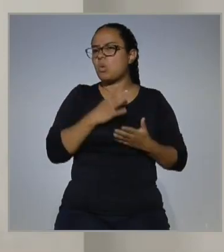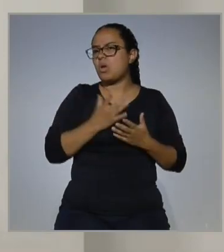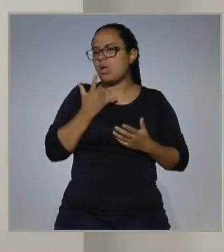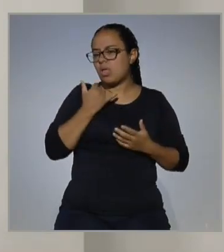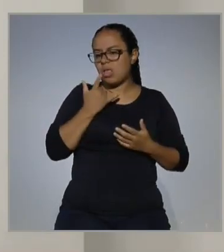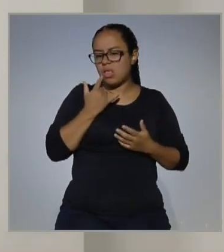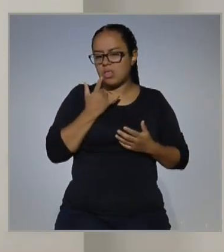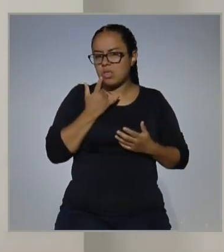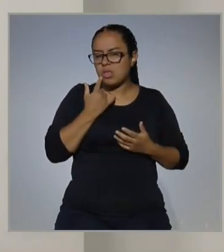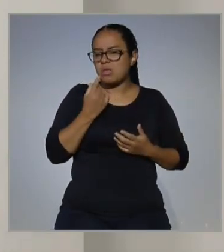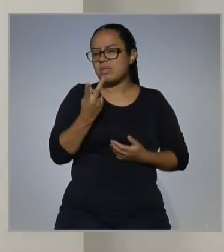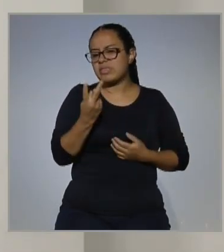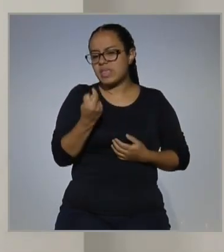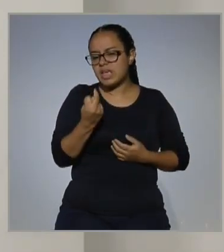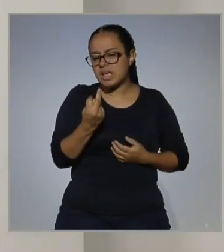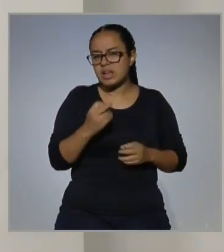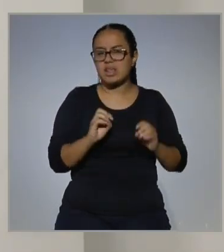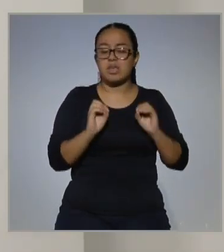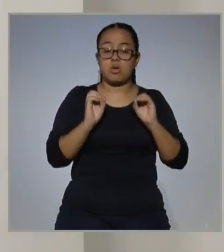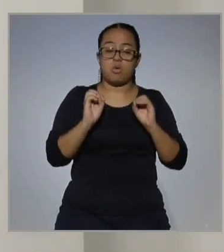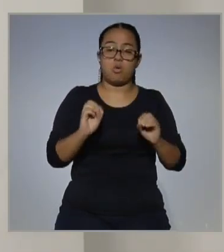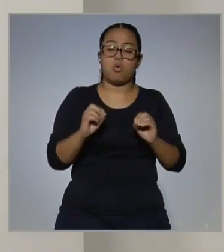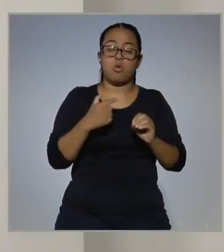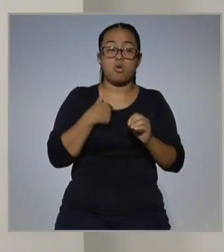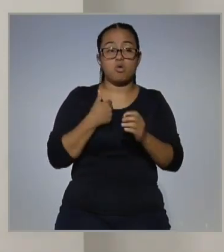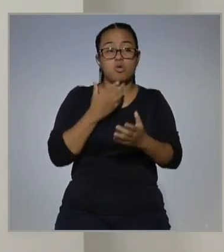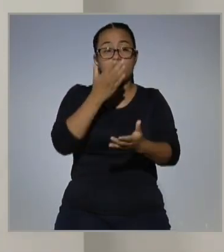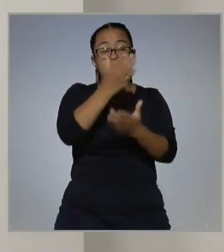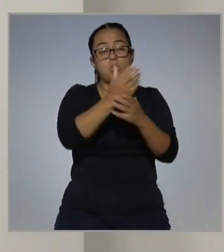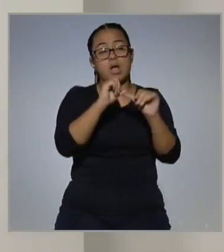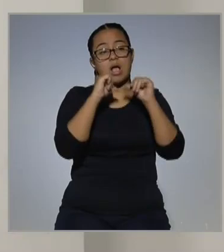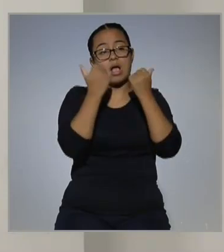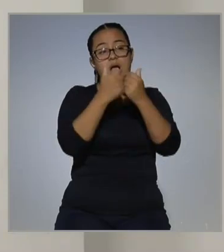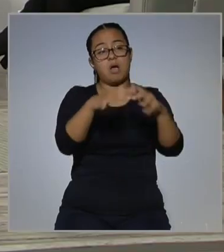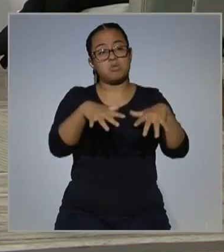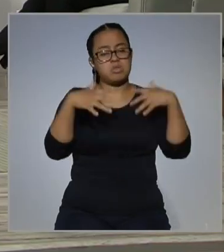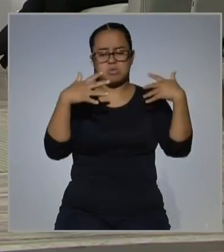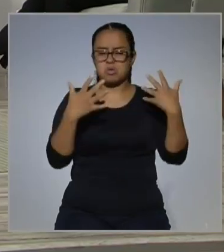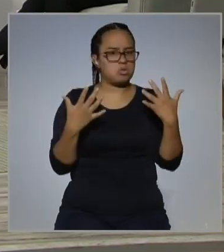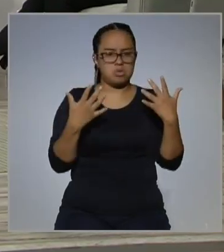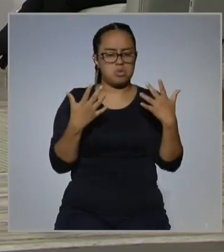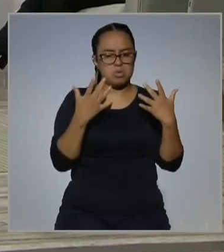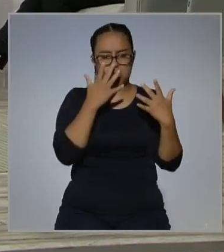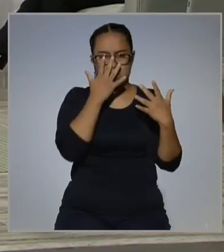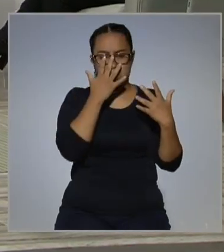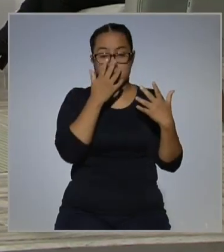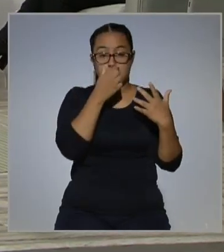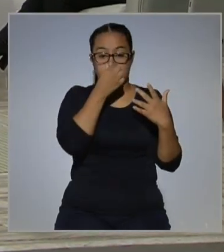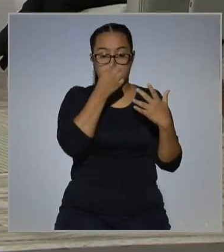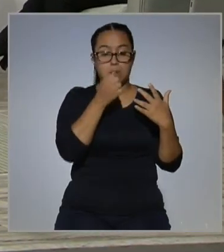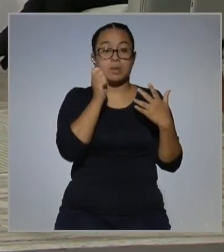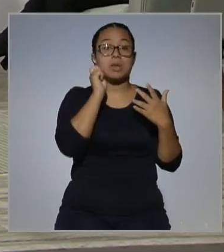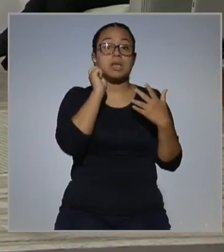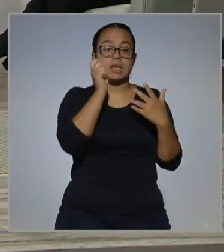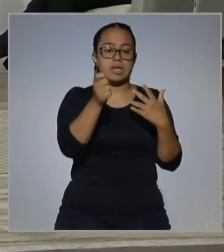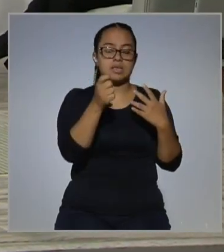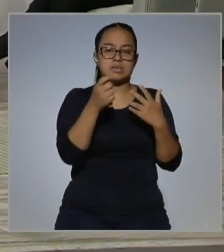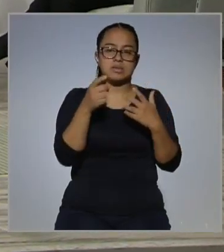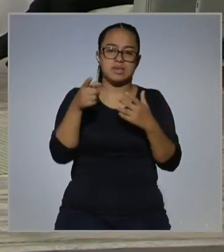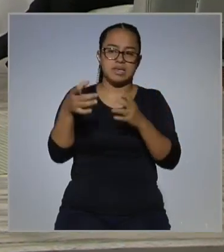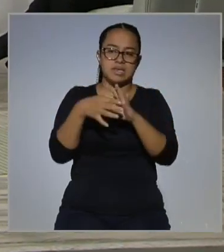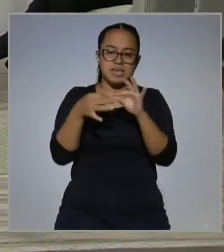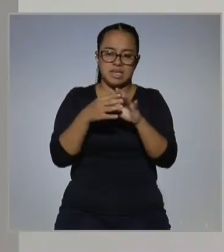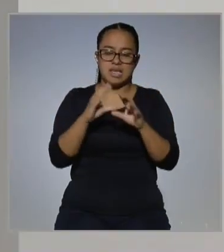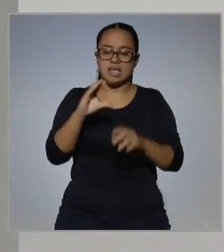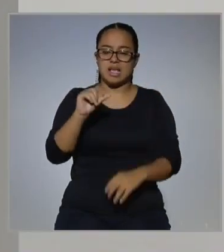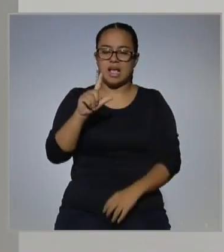que vemos en la televisión o vamos a ver a algún auditorio. No, es las calaveritas que nos han